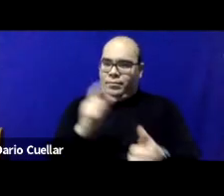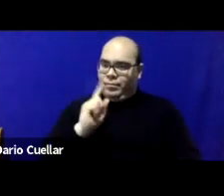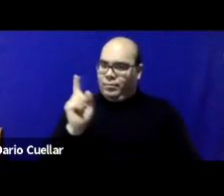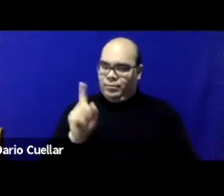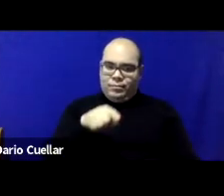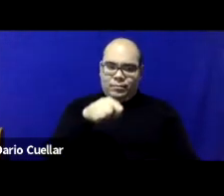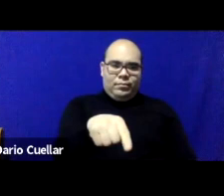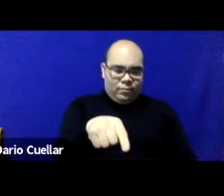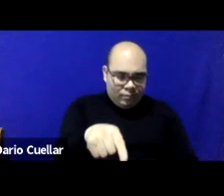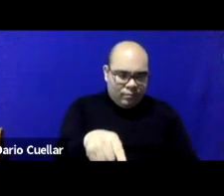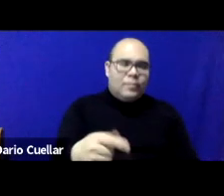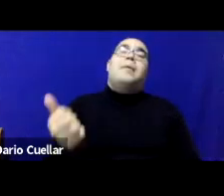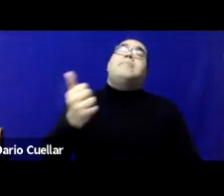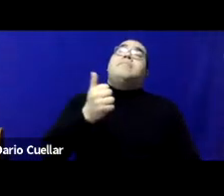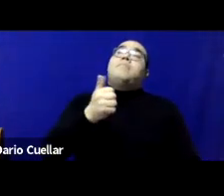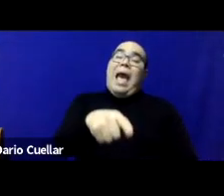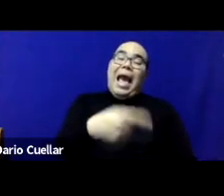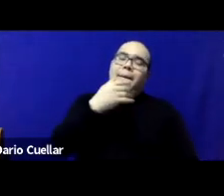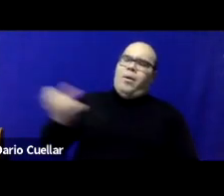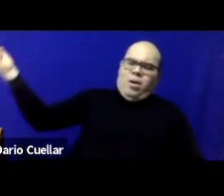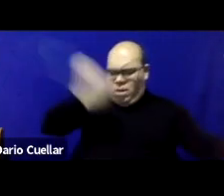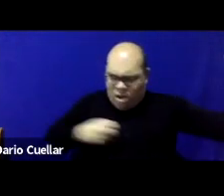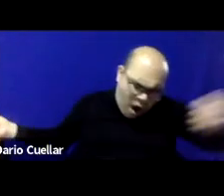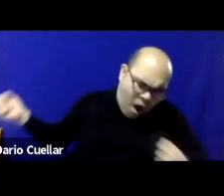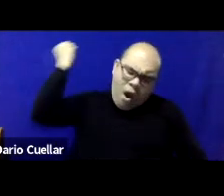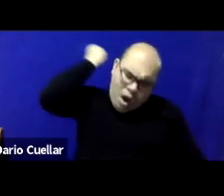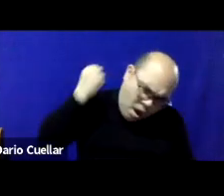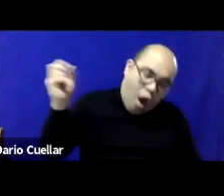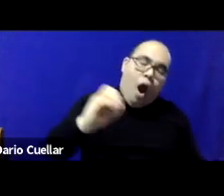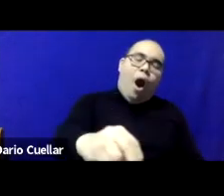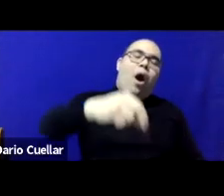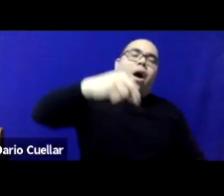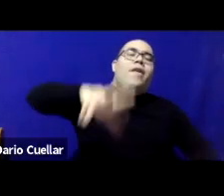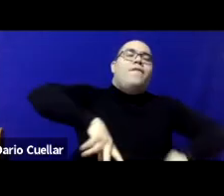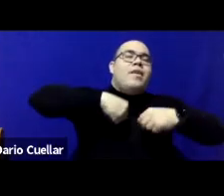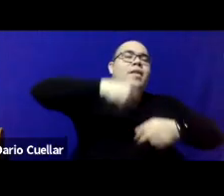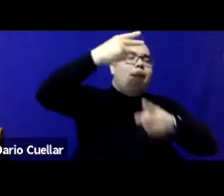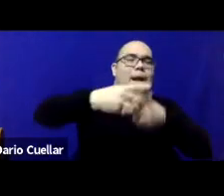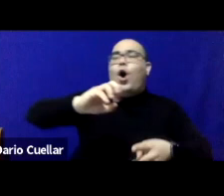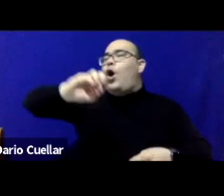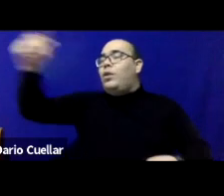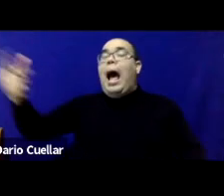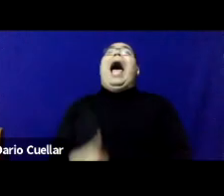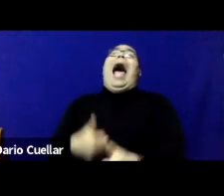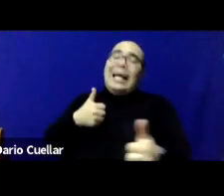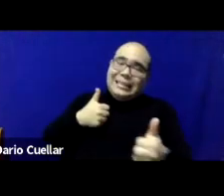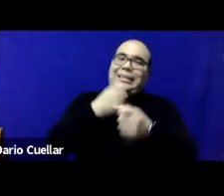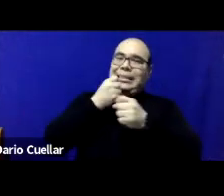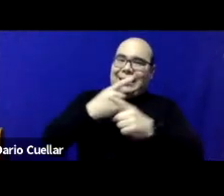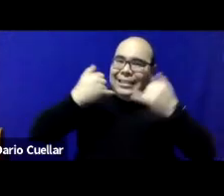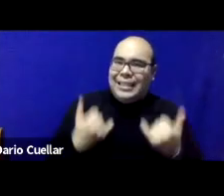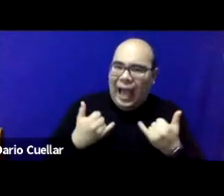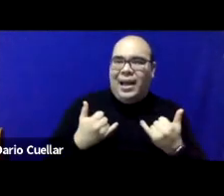contingencia inmediata, a menos que esté en peligro la vida del niño o de otra persona, que tengo que intervenir